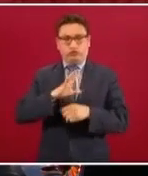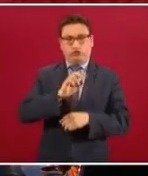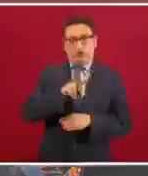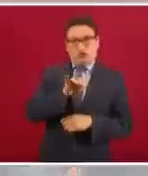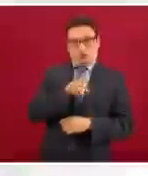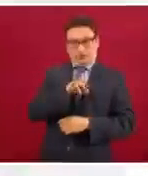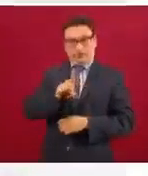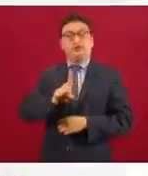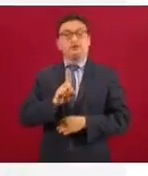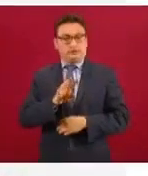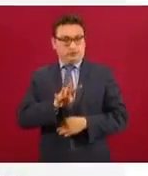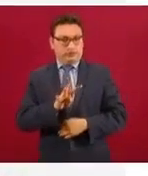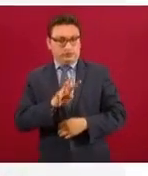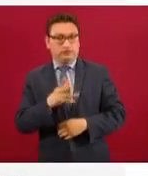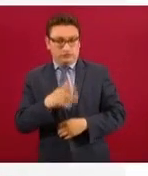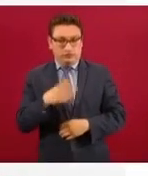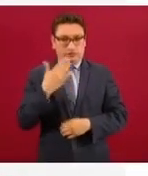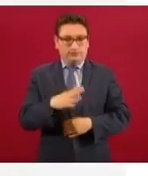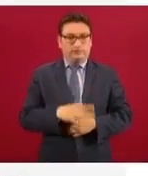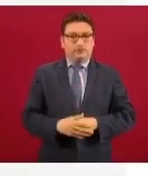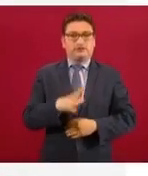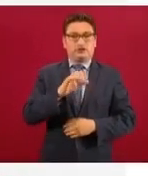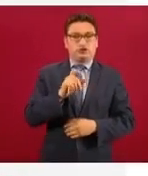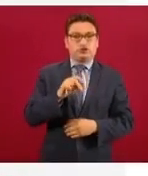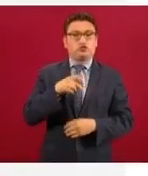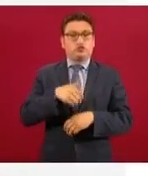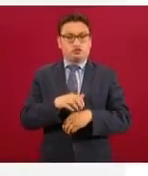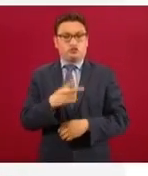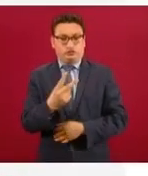nuevo coronavirus SARS-CoV-2.